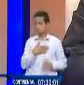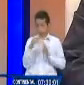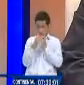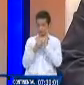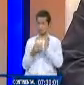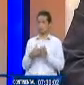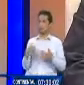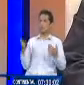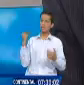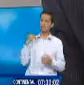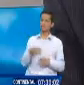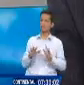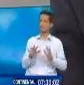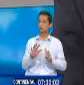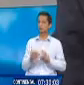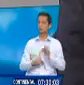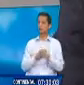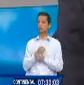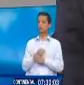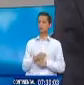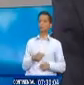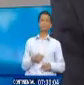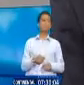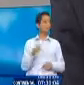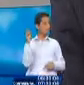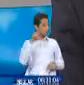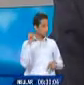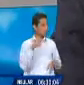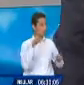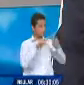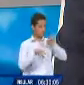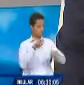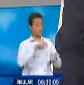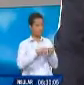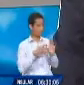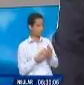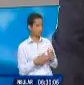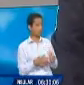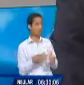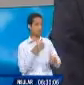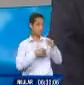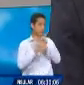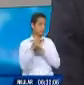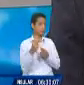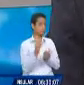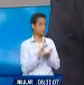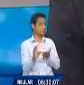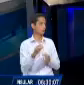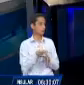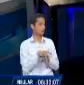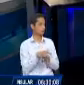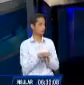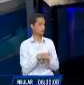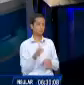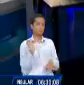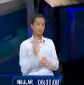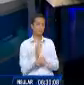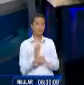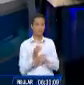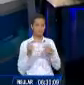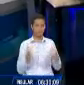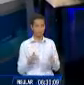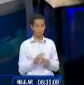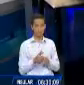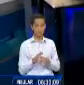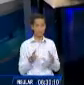siete años necesitamos explorar explorar significa inversión de riesgo por supuesto si el ecuador de esta condición es en este momento salvo